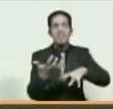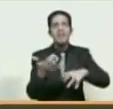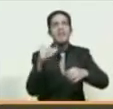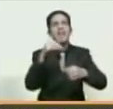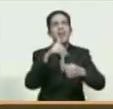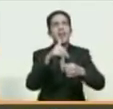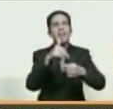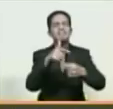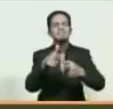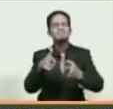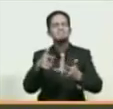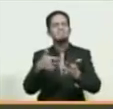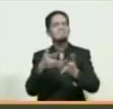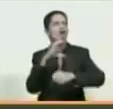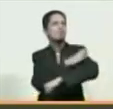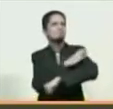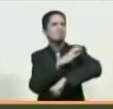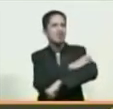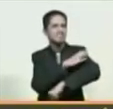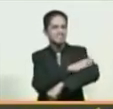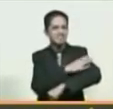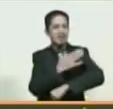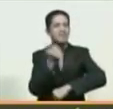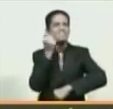las fuerzas antidemocráticas,